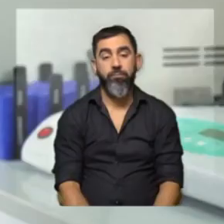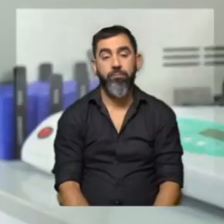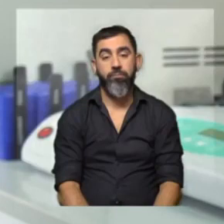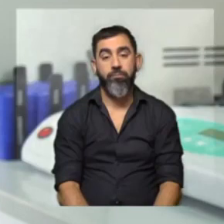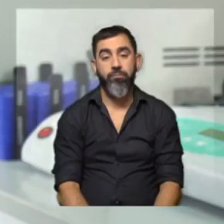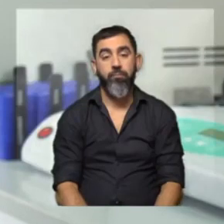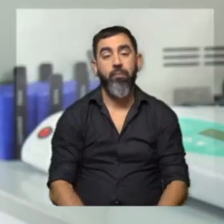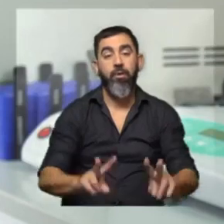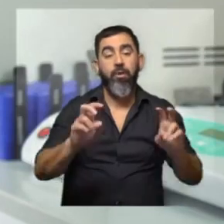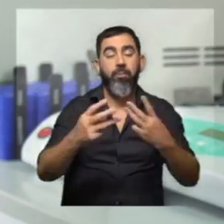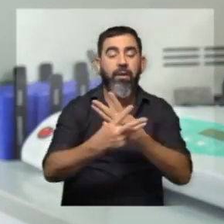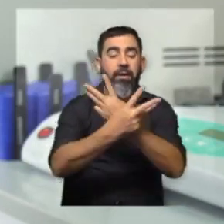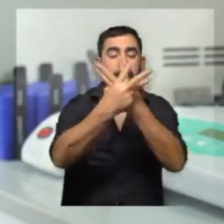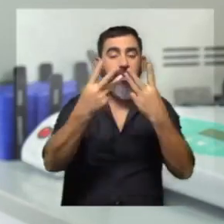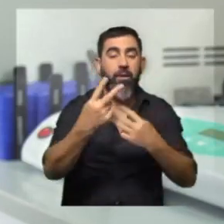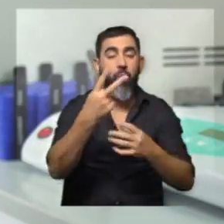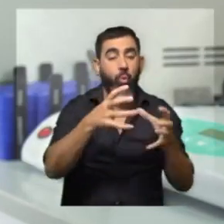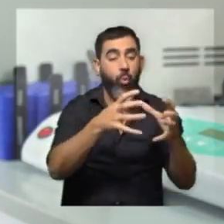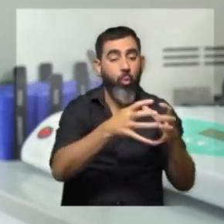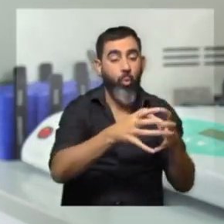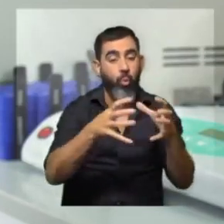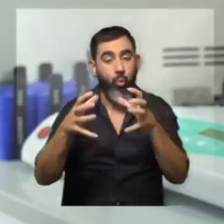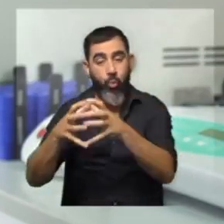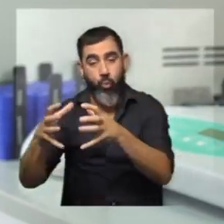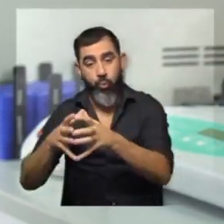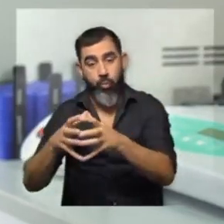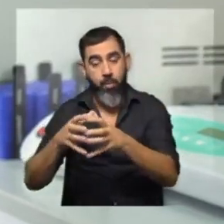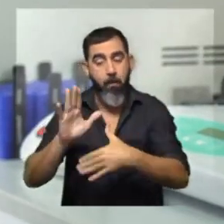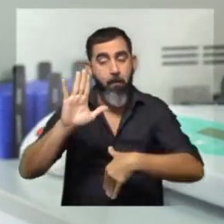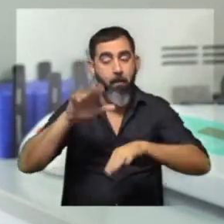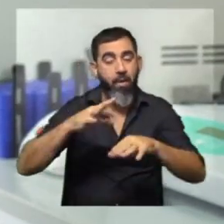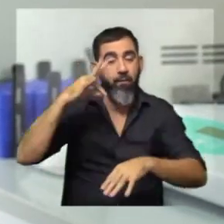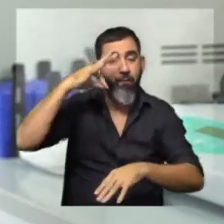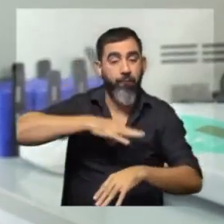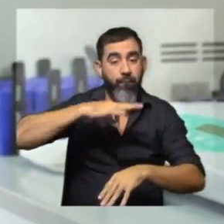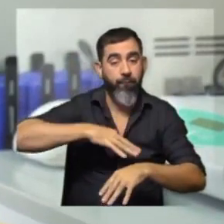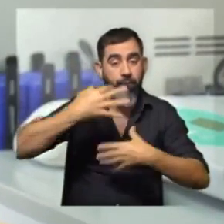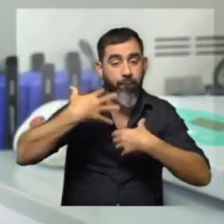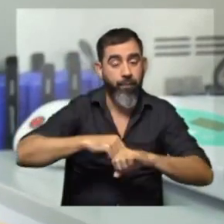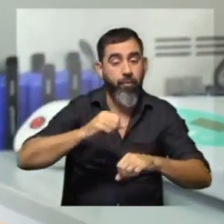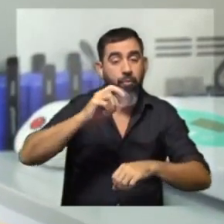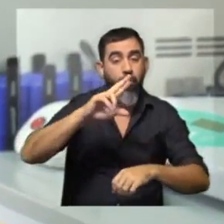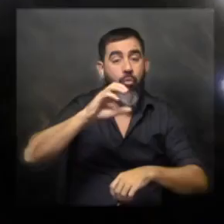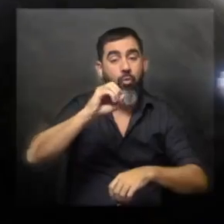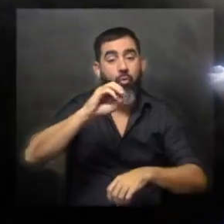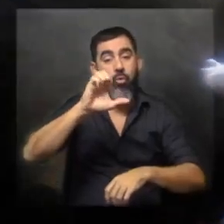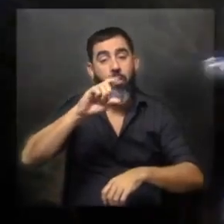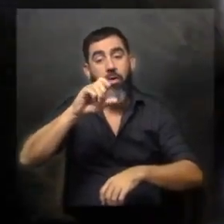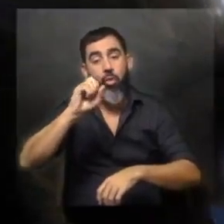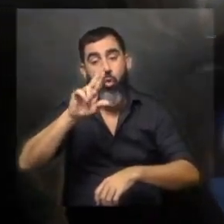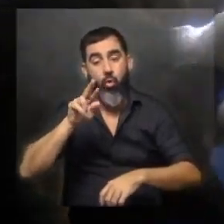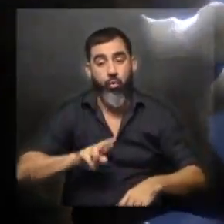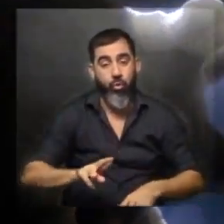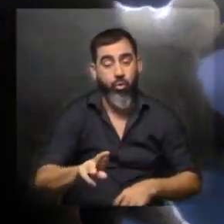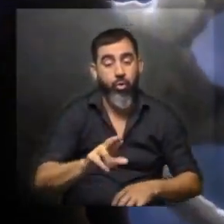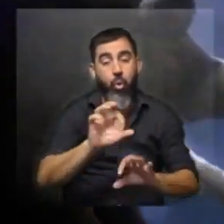En términos generales, los dos grupos zoológicos en los cuales más virus se han encontrado son los roedores y los murciélagos.